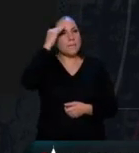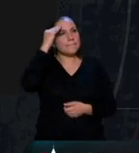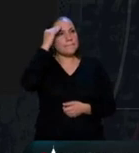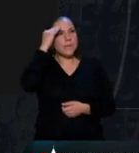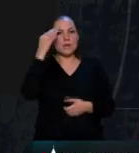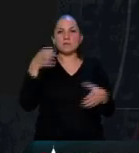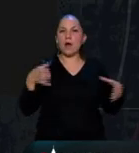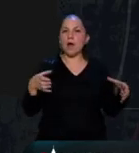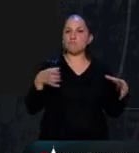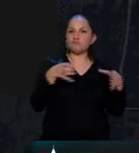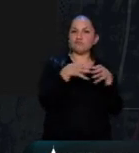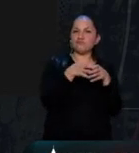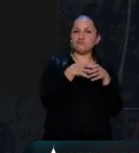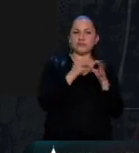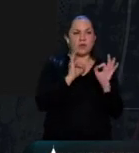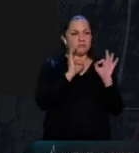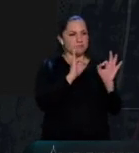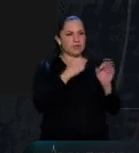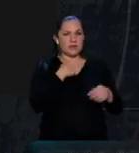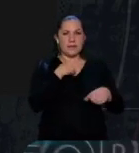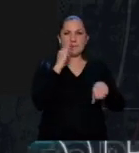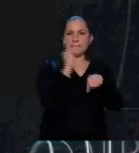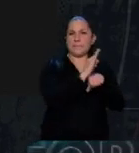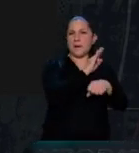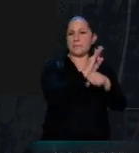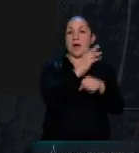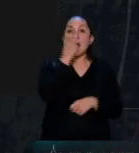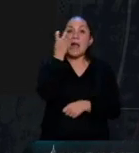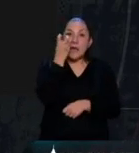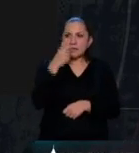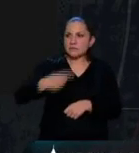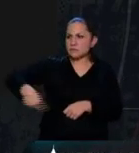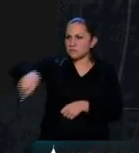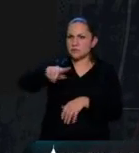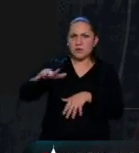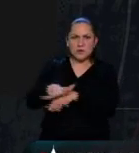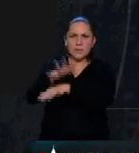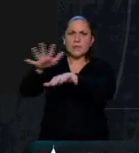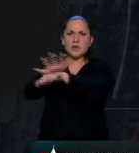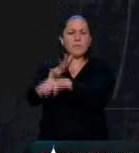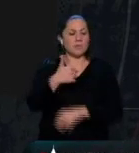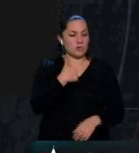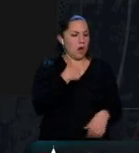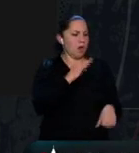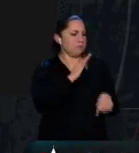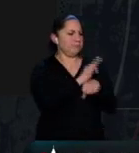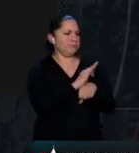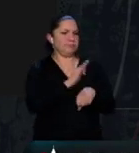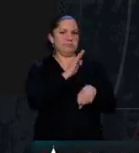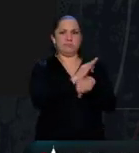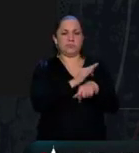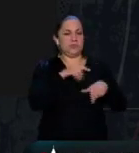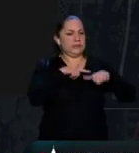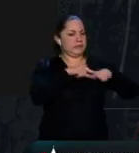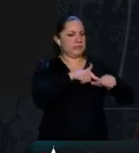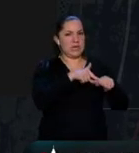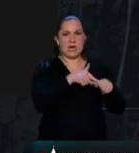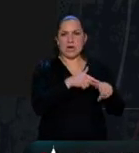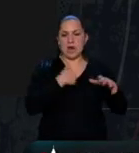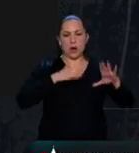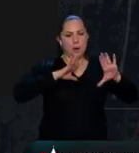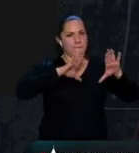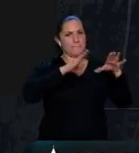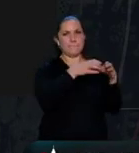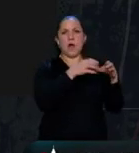mueve, esta ha quedado fosilizada en el clasismo y el malinchismo. El presidente dice no ha afectado los derechos de esta élite, pero